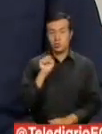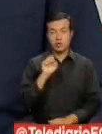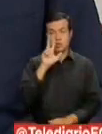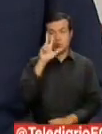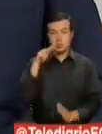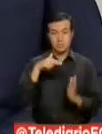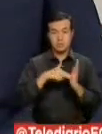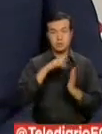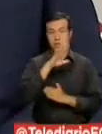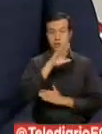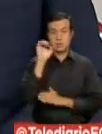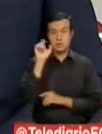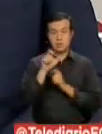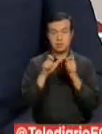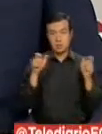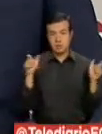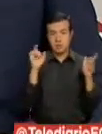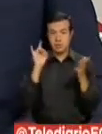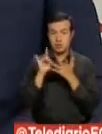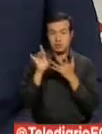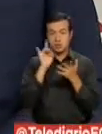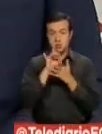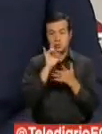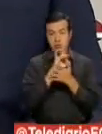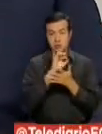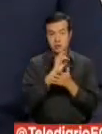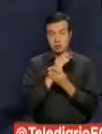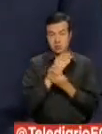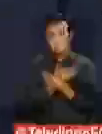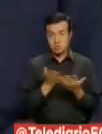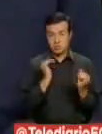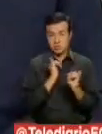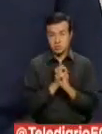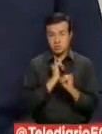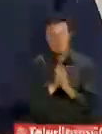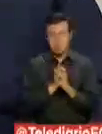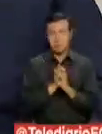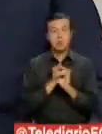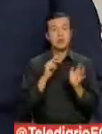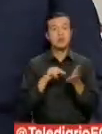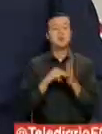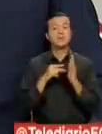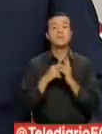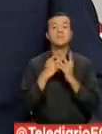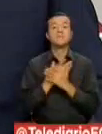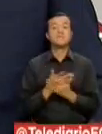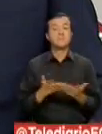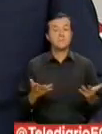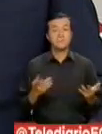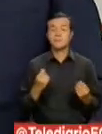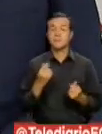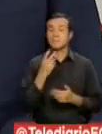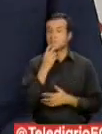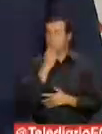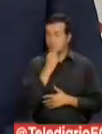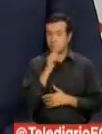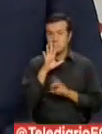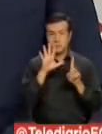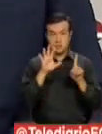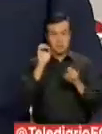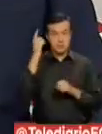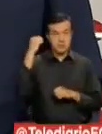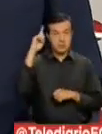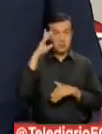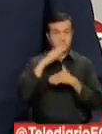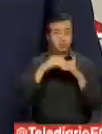3.500 personas serían desvinculadas de estas instituciones, lo que representará un ahorro de 60 millones de